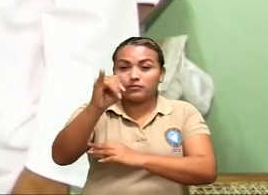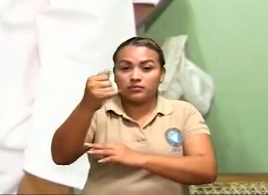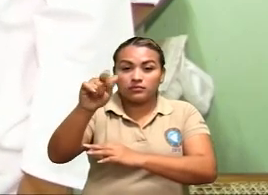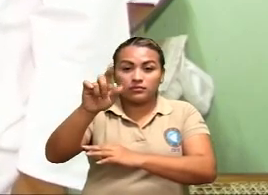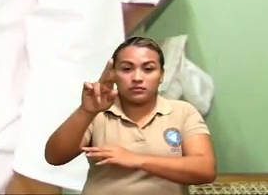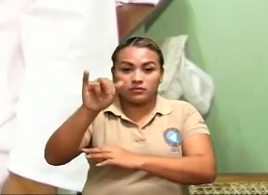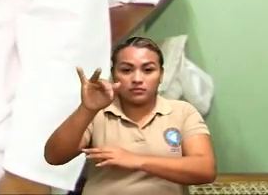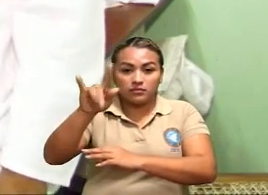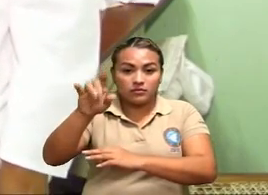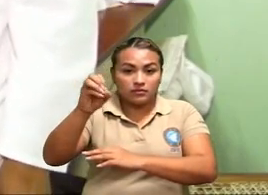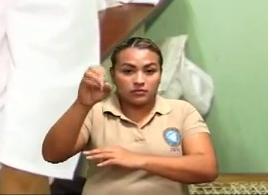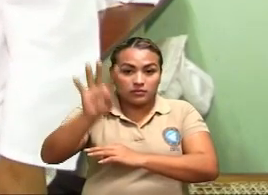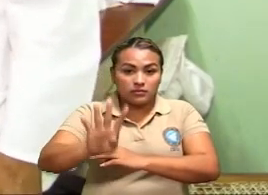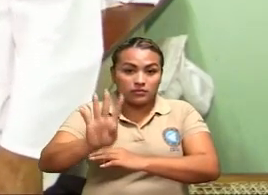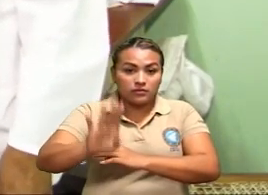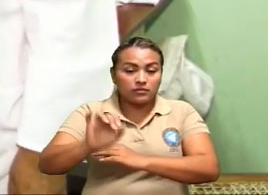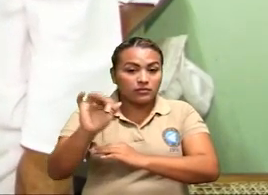barrios son